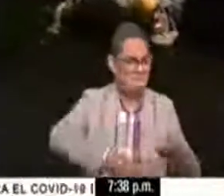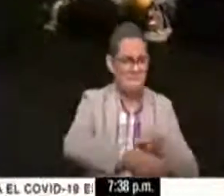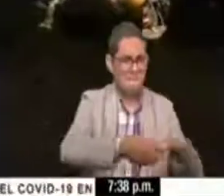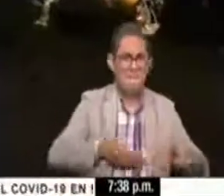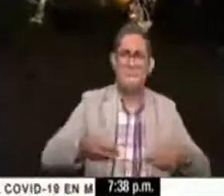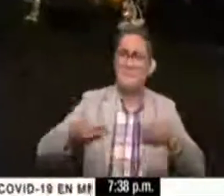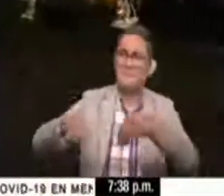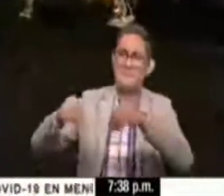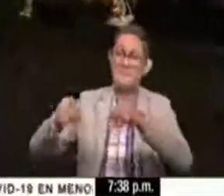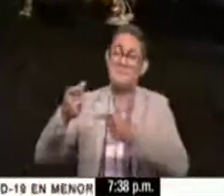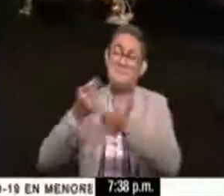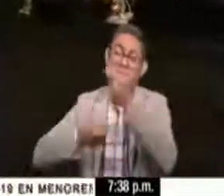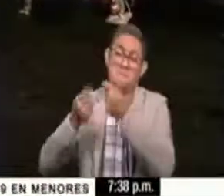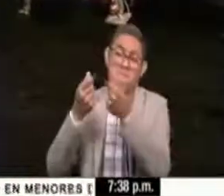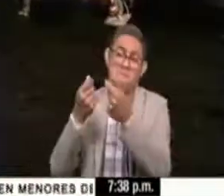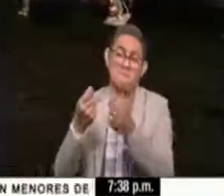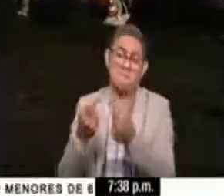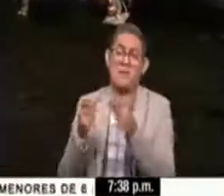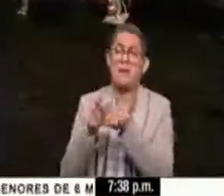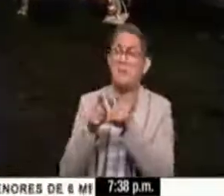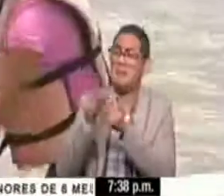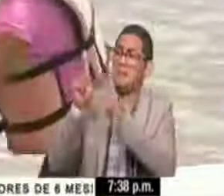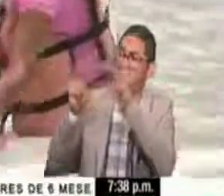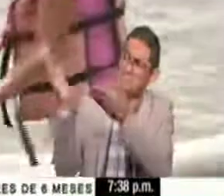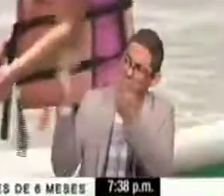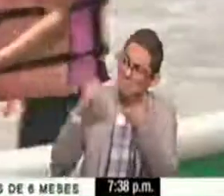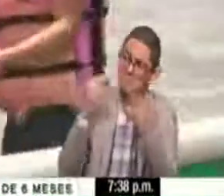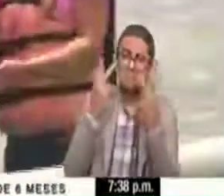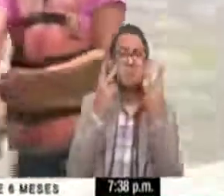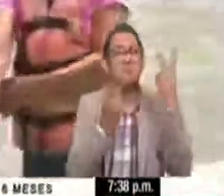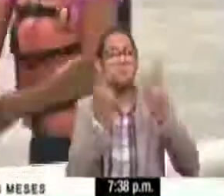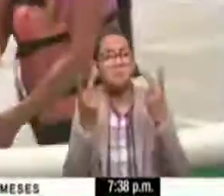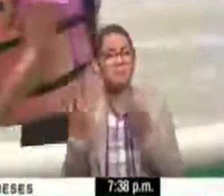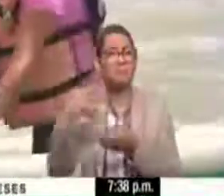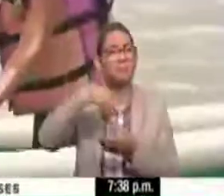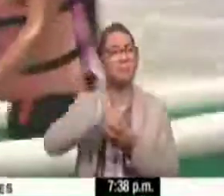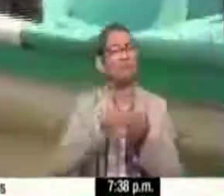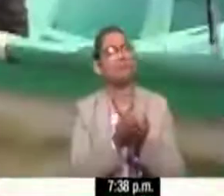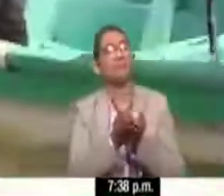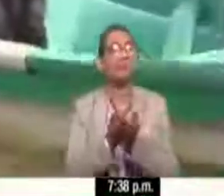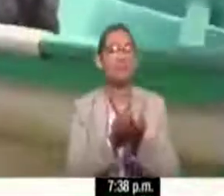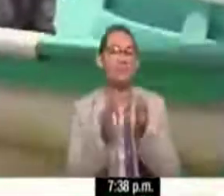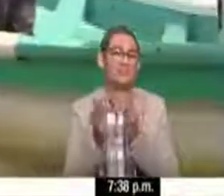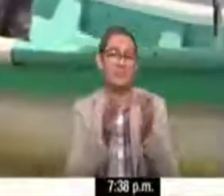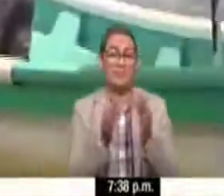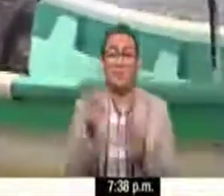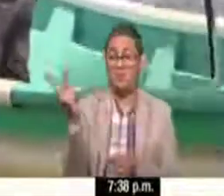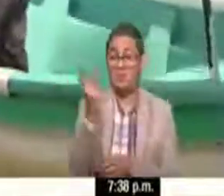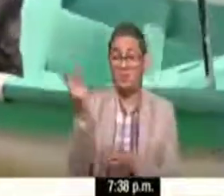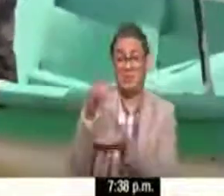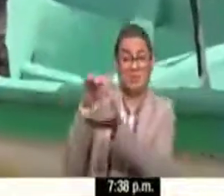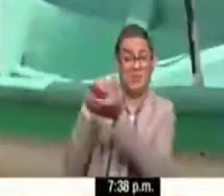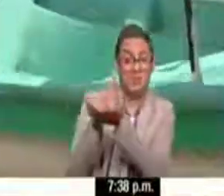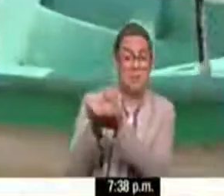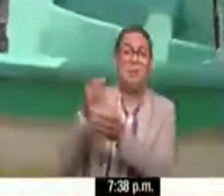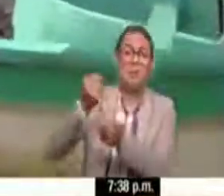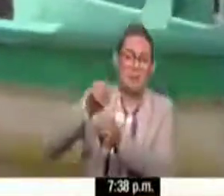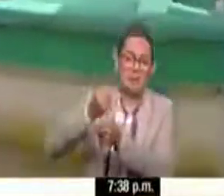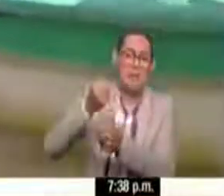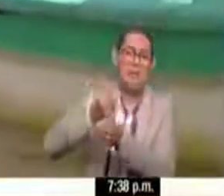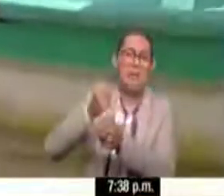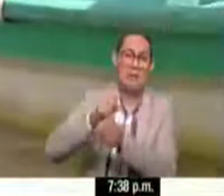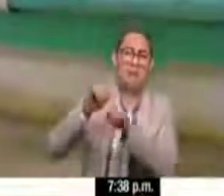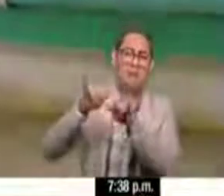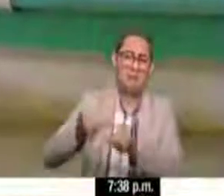en infraestructuras para impulsar el turismo rural comunitario, donde las parejas de esposos se han compartido las tareas para brindar